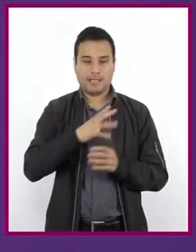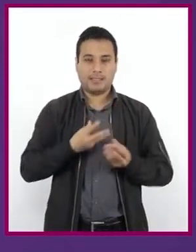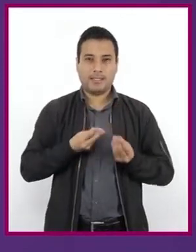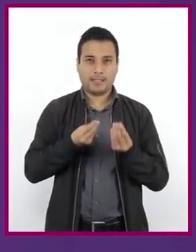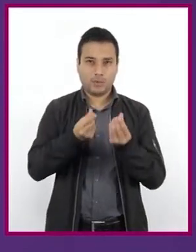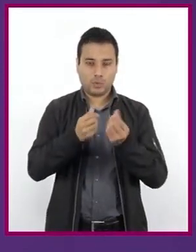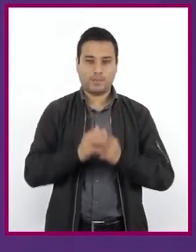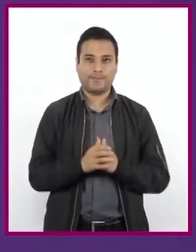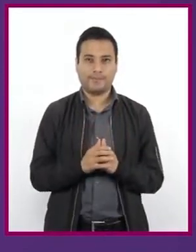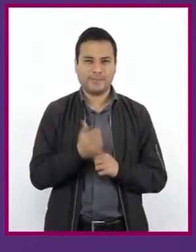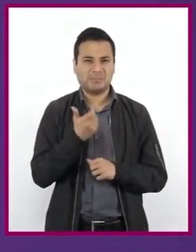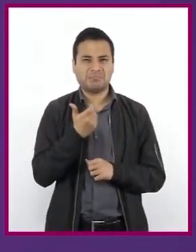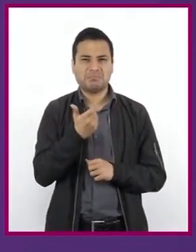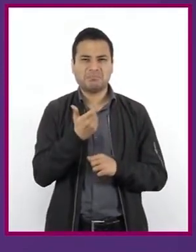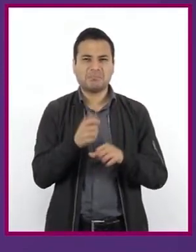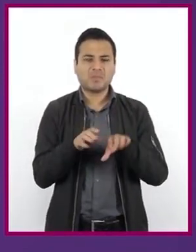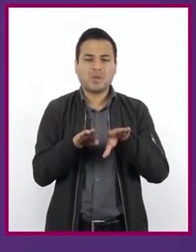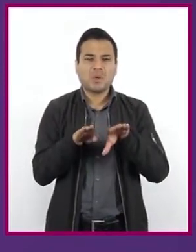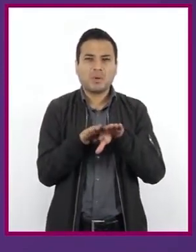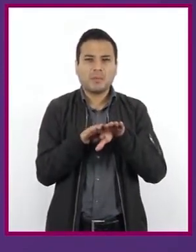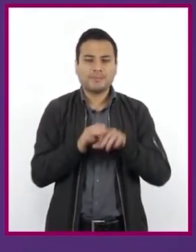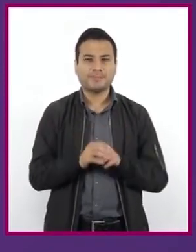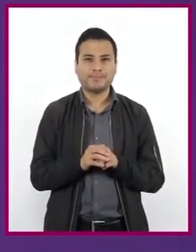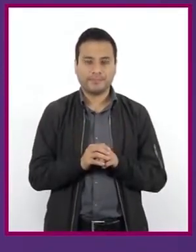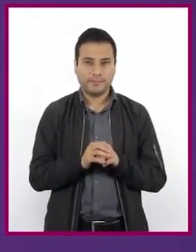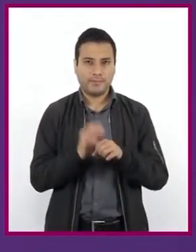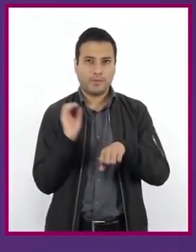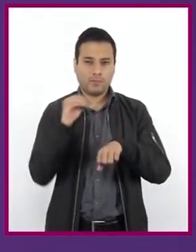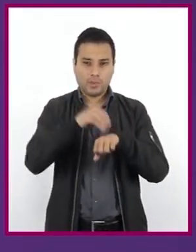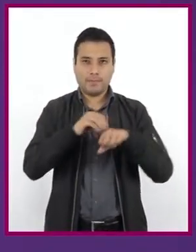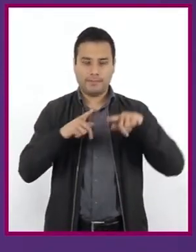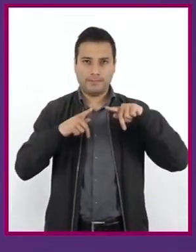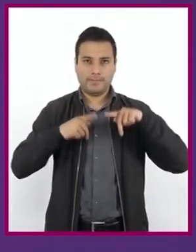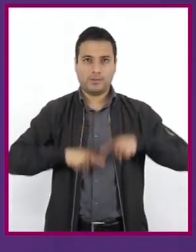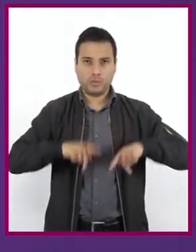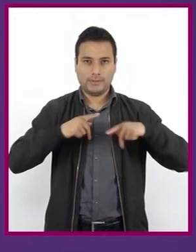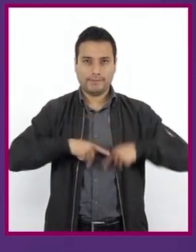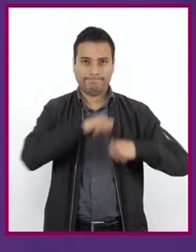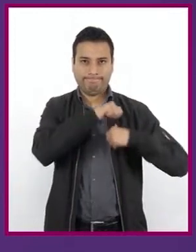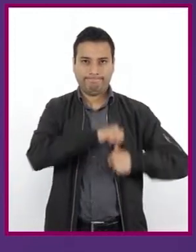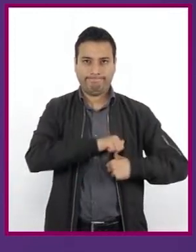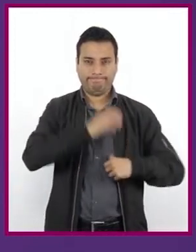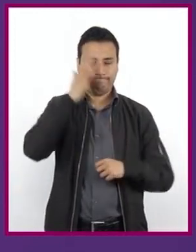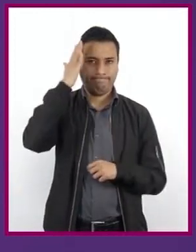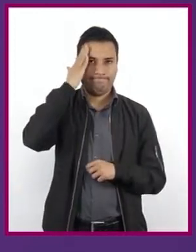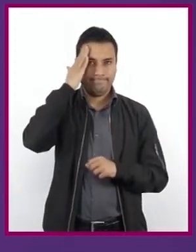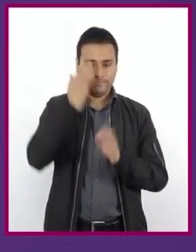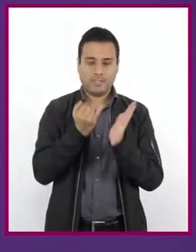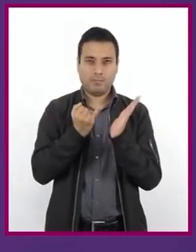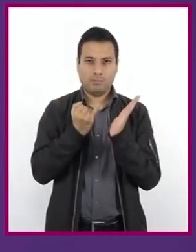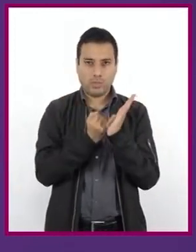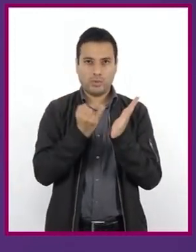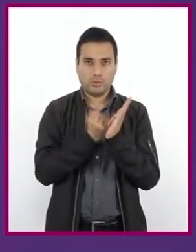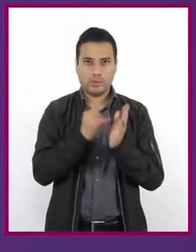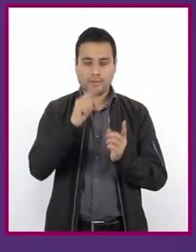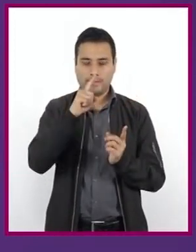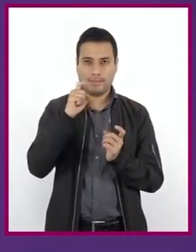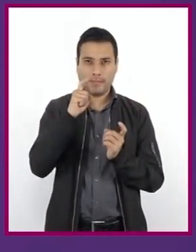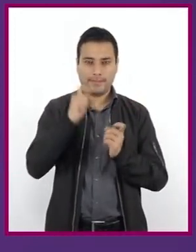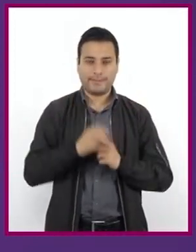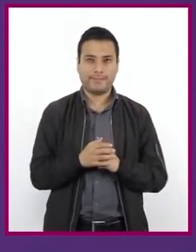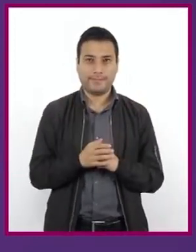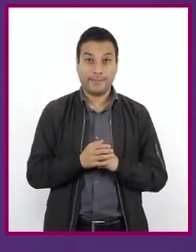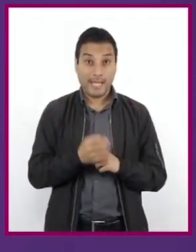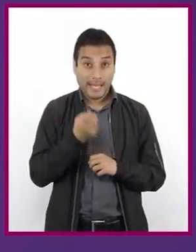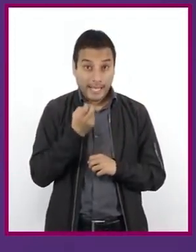económica significó establecer funcionarios que iban a ser los encargados de la recolección de los tributos, y esto permitía a su